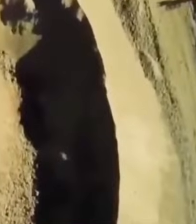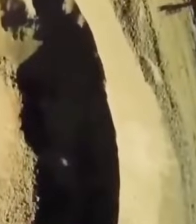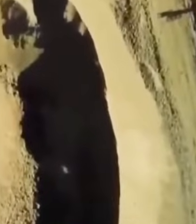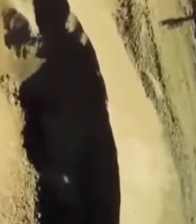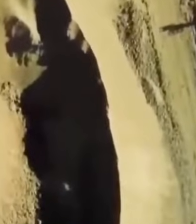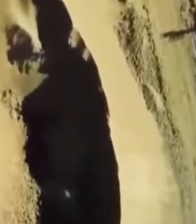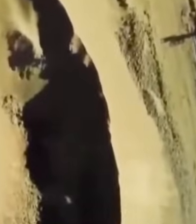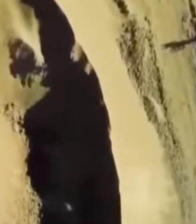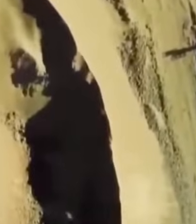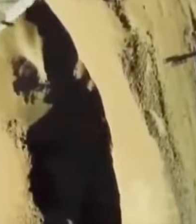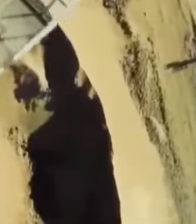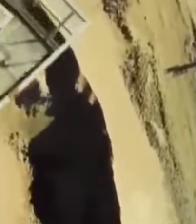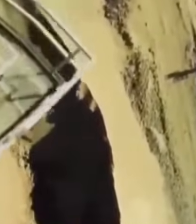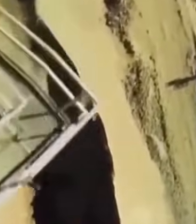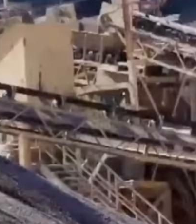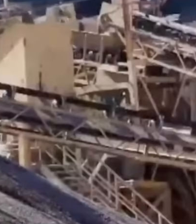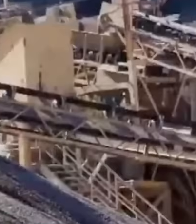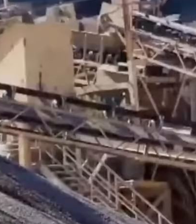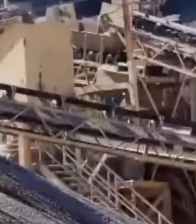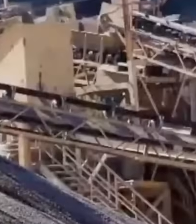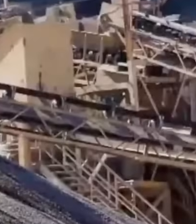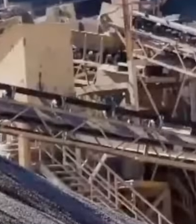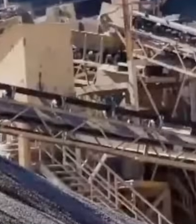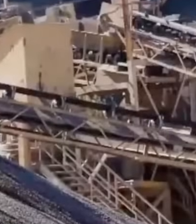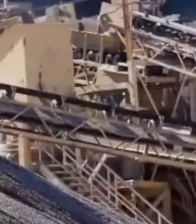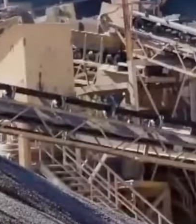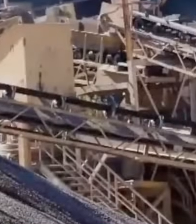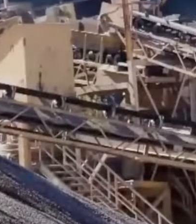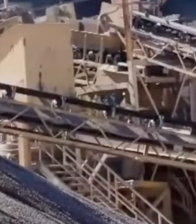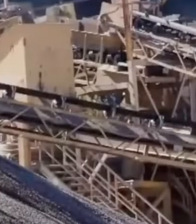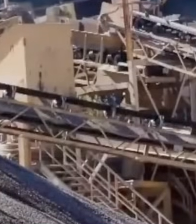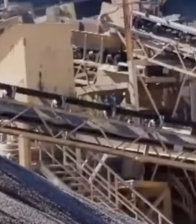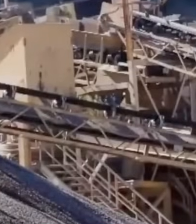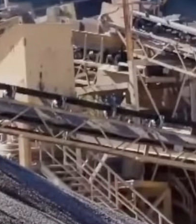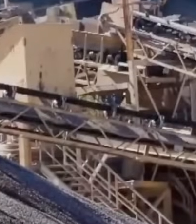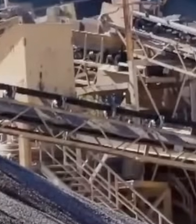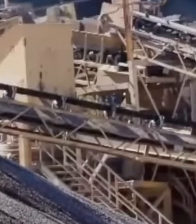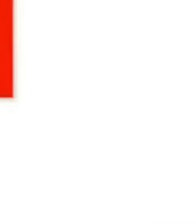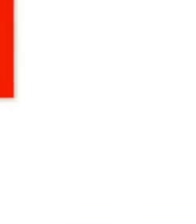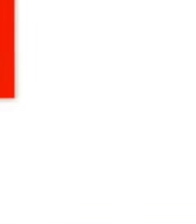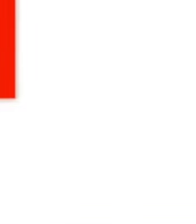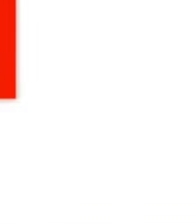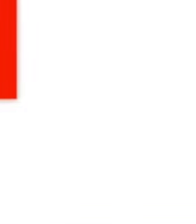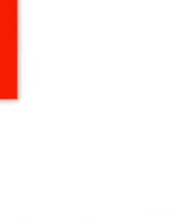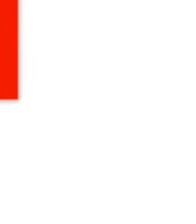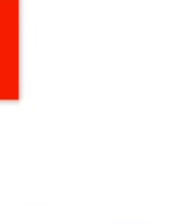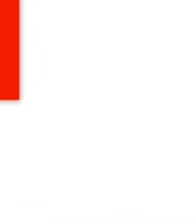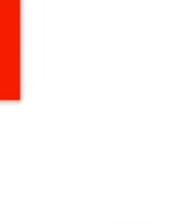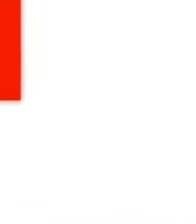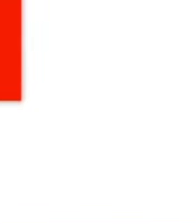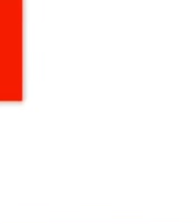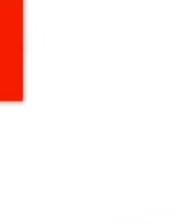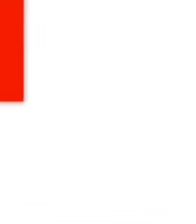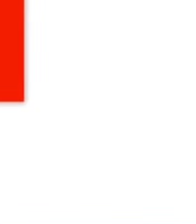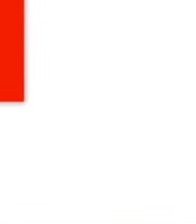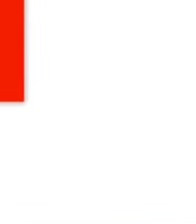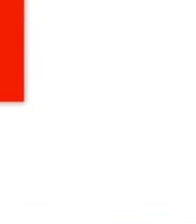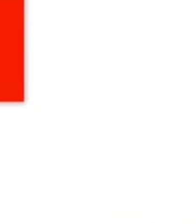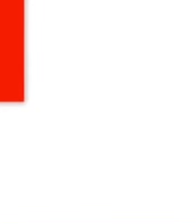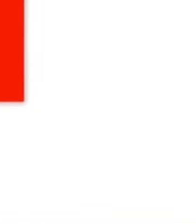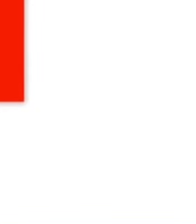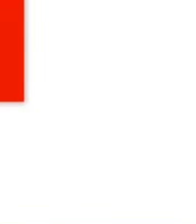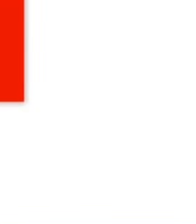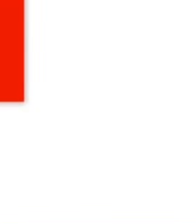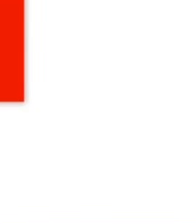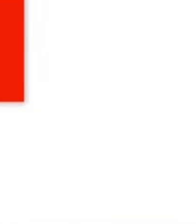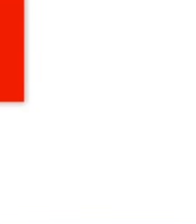sustanciales e impedir la operación normal de sus inversiones, además de provocar varias controversias en el marco del Tratado de Libre Comercio